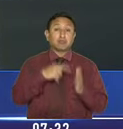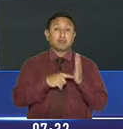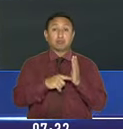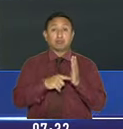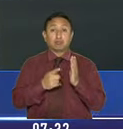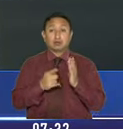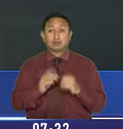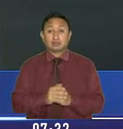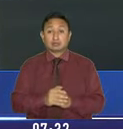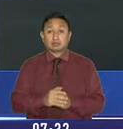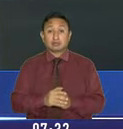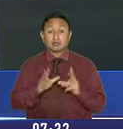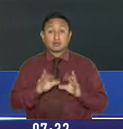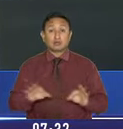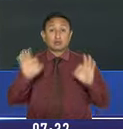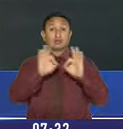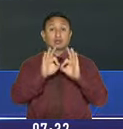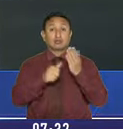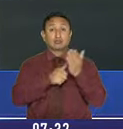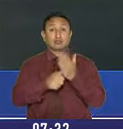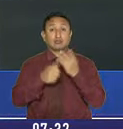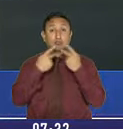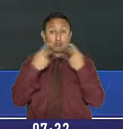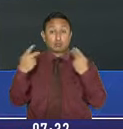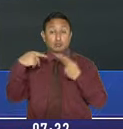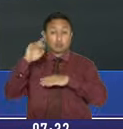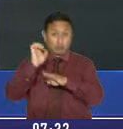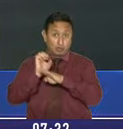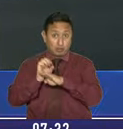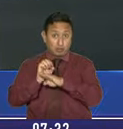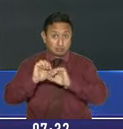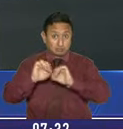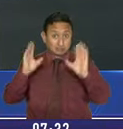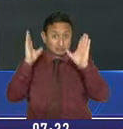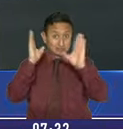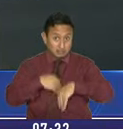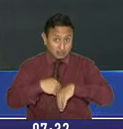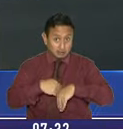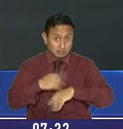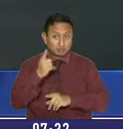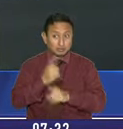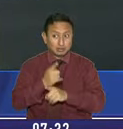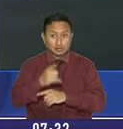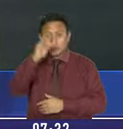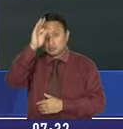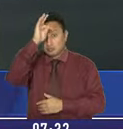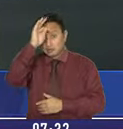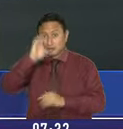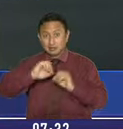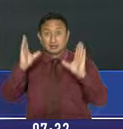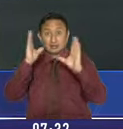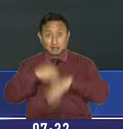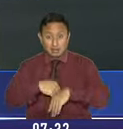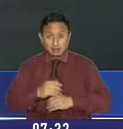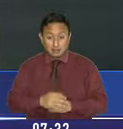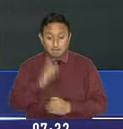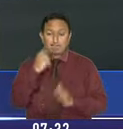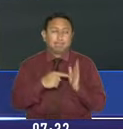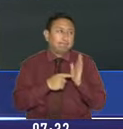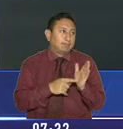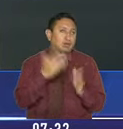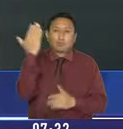es gratis, ¿verdad? Por eso hay hospitales gratuitos, o sea, sean los que se hagan cargo del caso. Ejemplo, Hospital Joven Espejo, donde se puede hacer